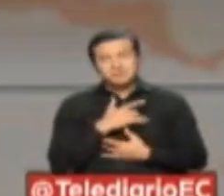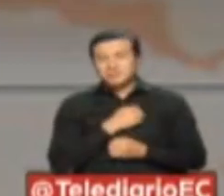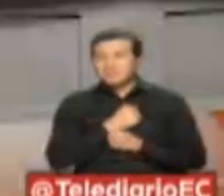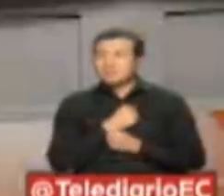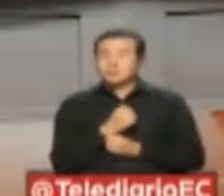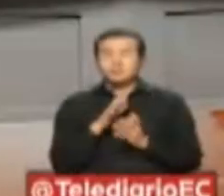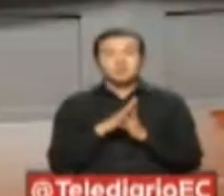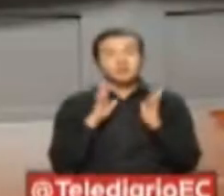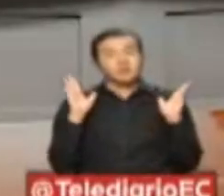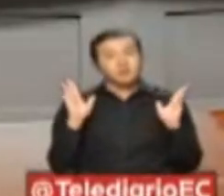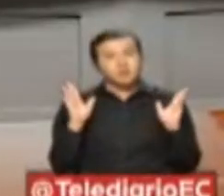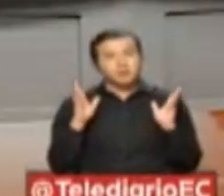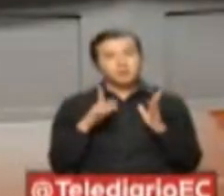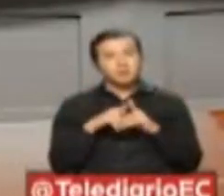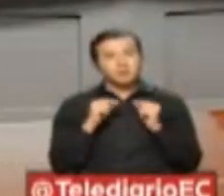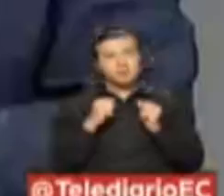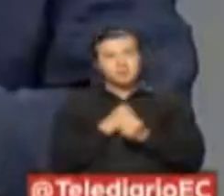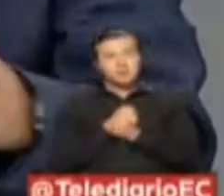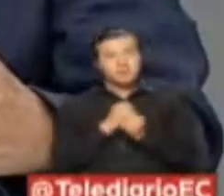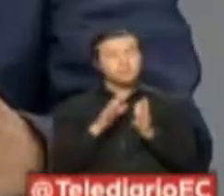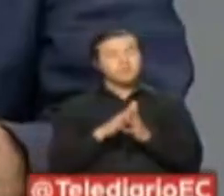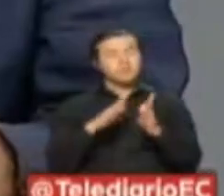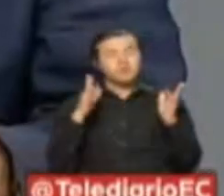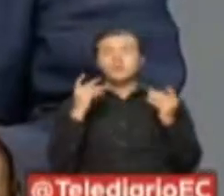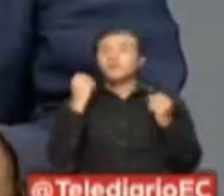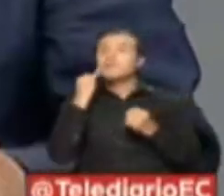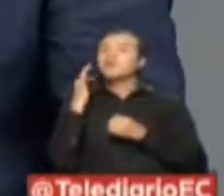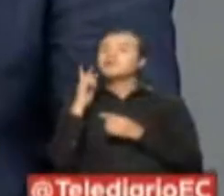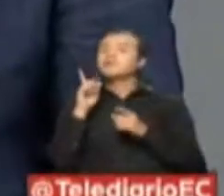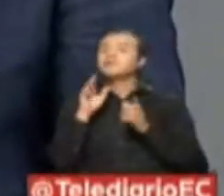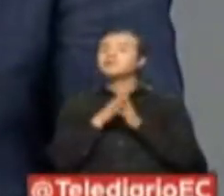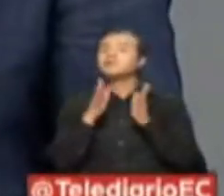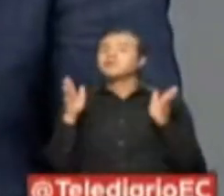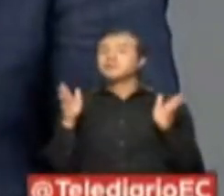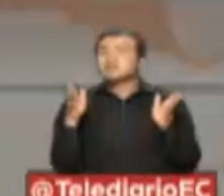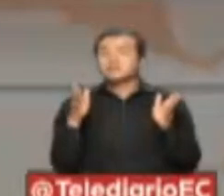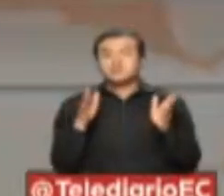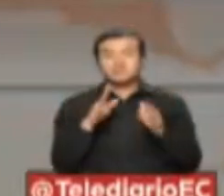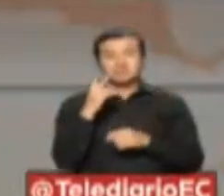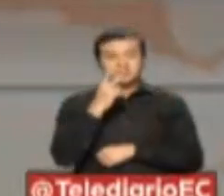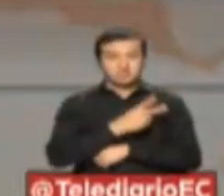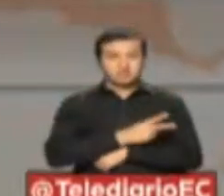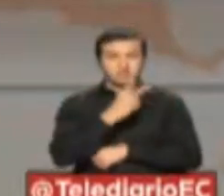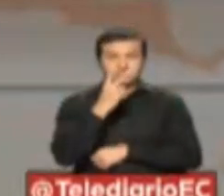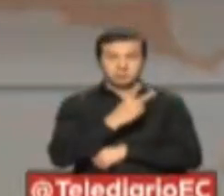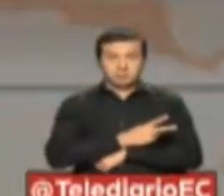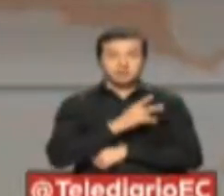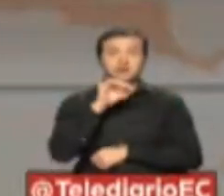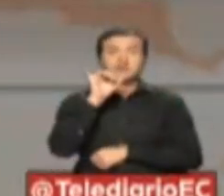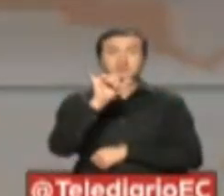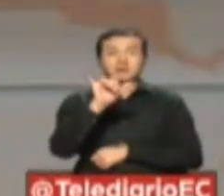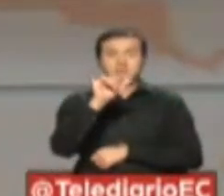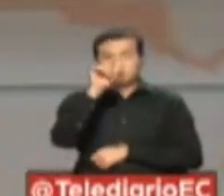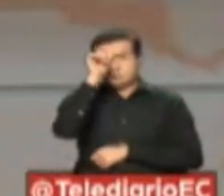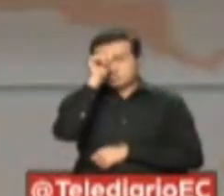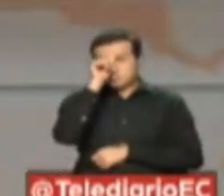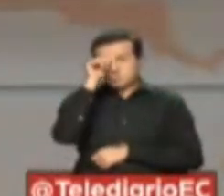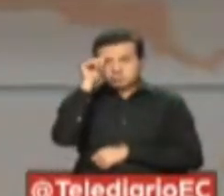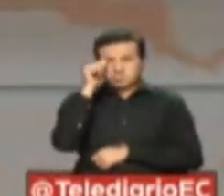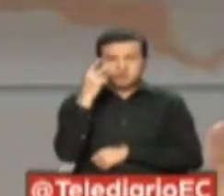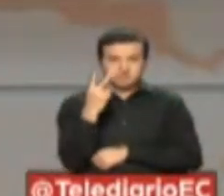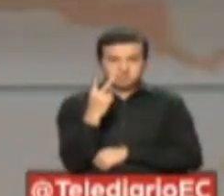yo le pregunto le pregunto cuántos días va a durar este evento gerardo díaz va a ser el sábado y domingo